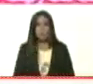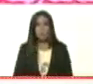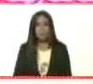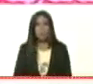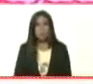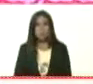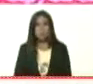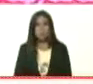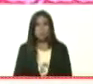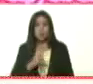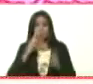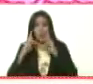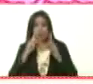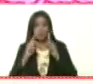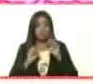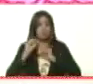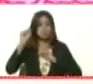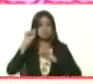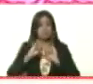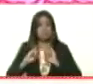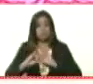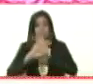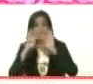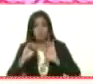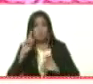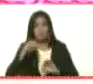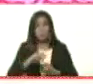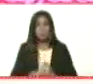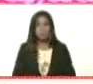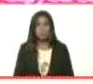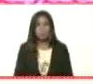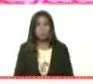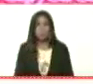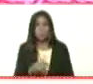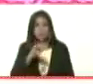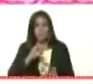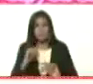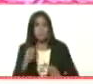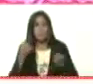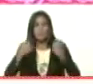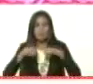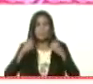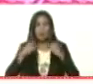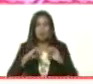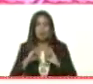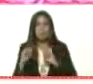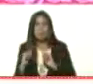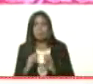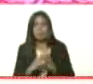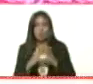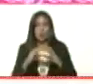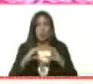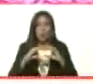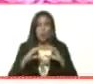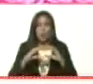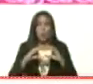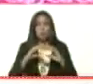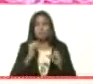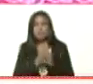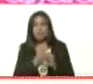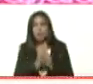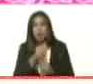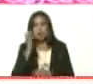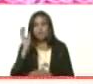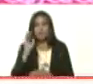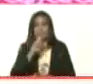Los políticos, campeones mundiales también. Vayan preparando los candidatos y candidatas de la clase obrera para la